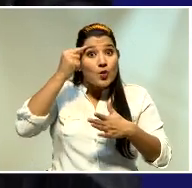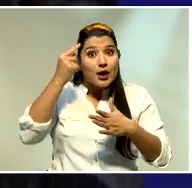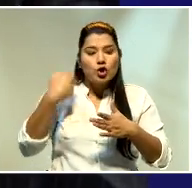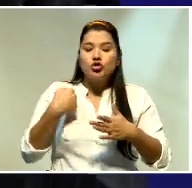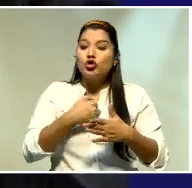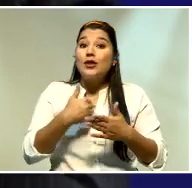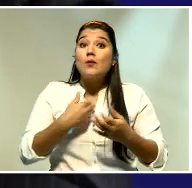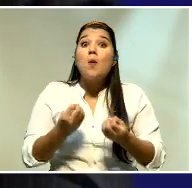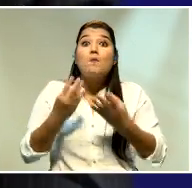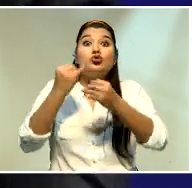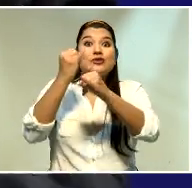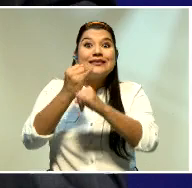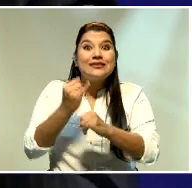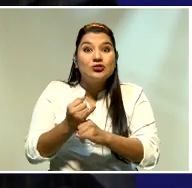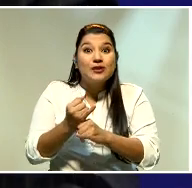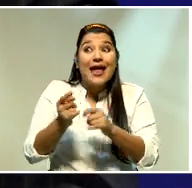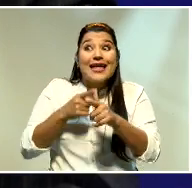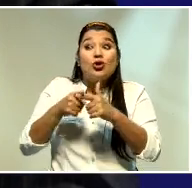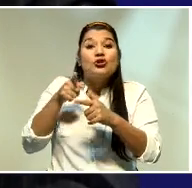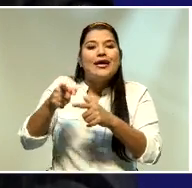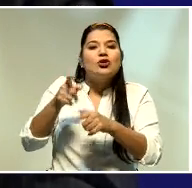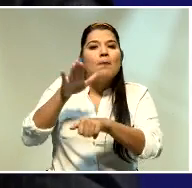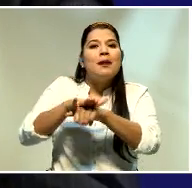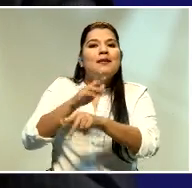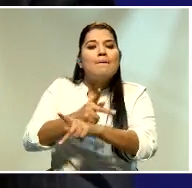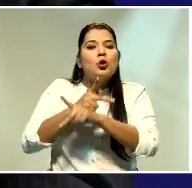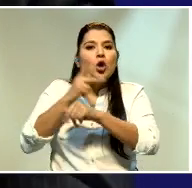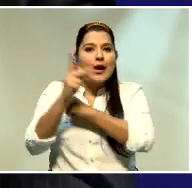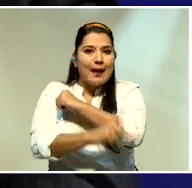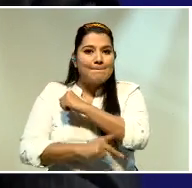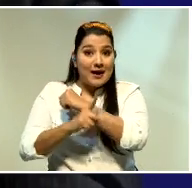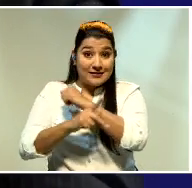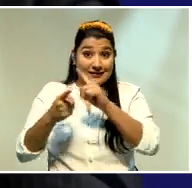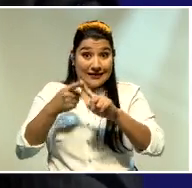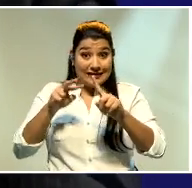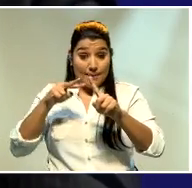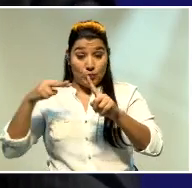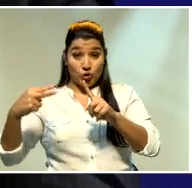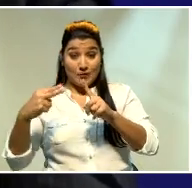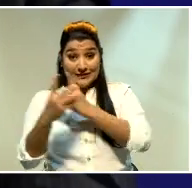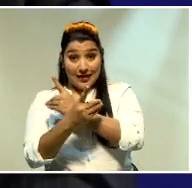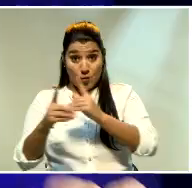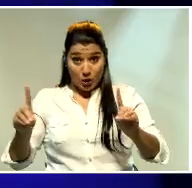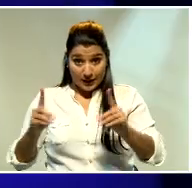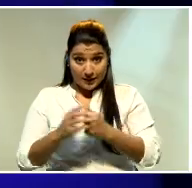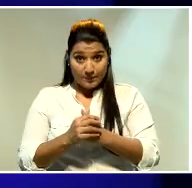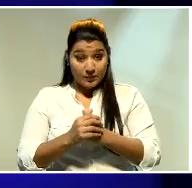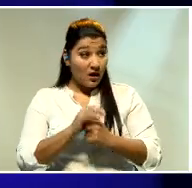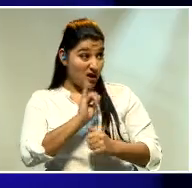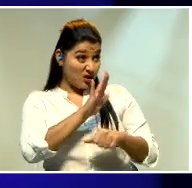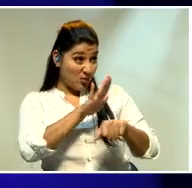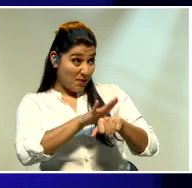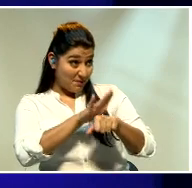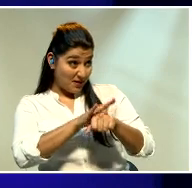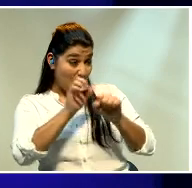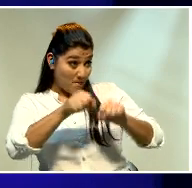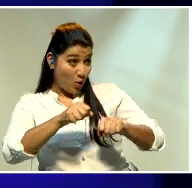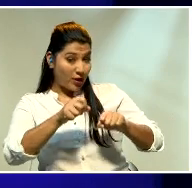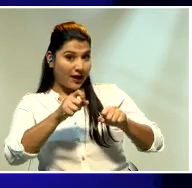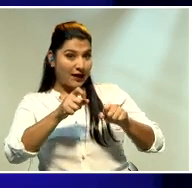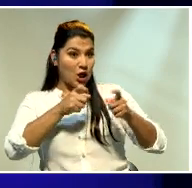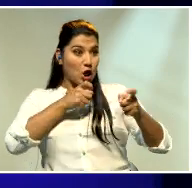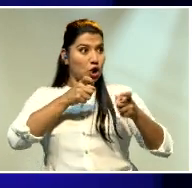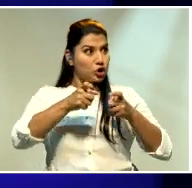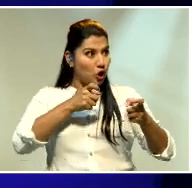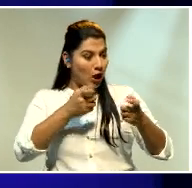institucionales. Eso es bueno, nos blindamos democráticamente, pero eso también tiene sus bemoles. ¿Le permite gobernar eso? Varios